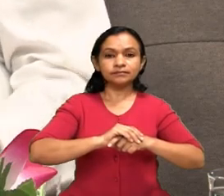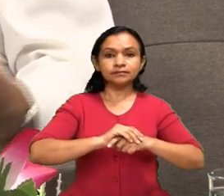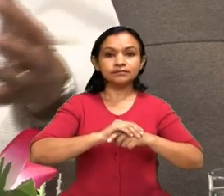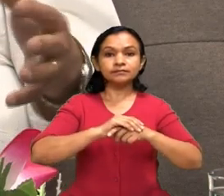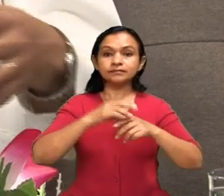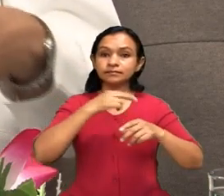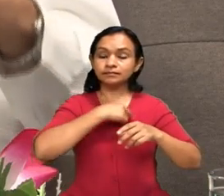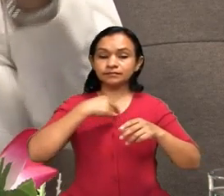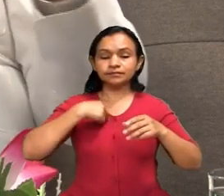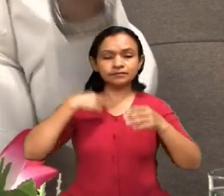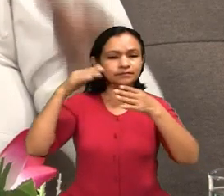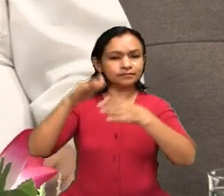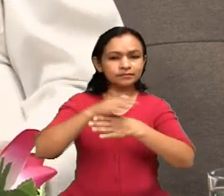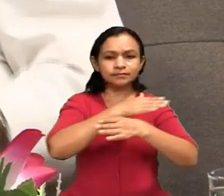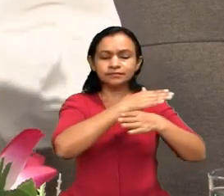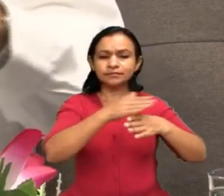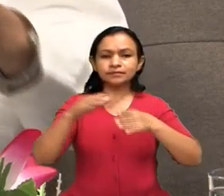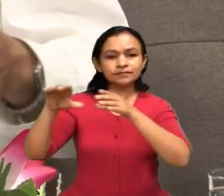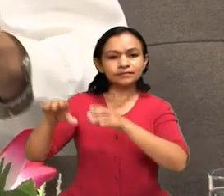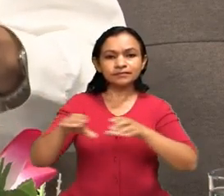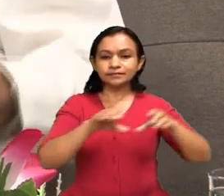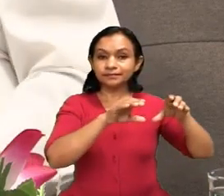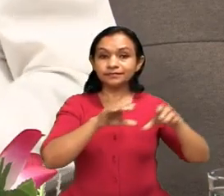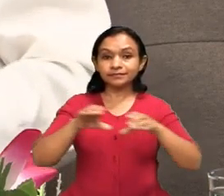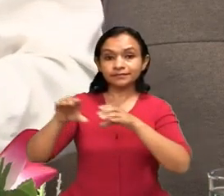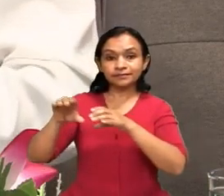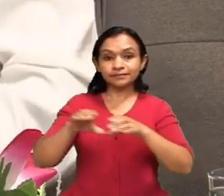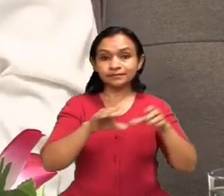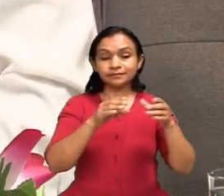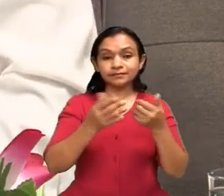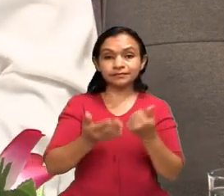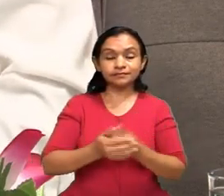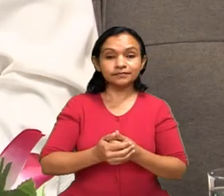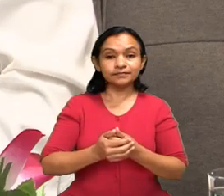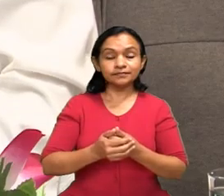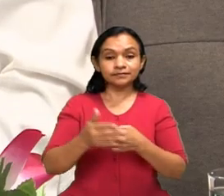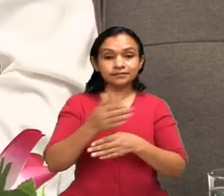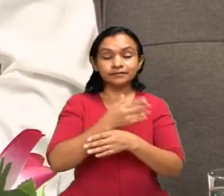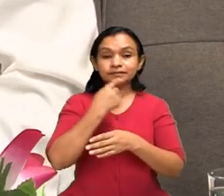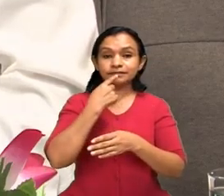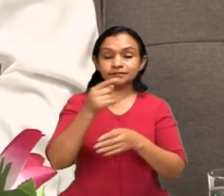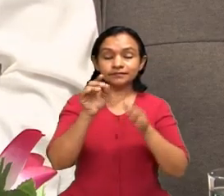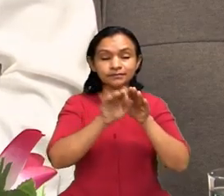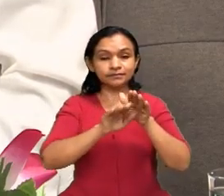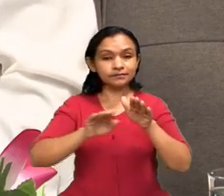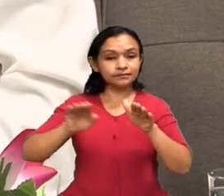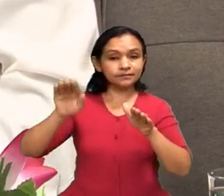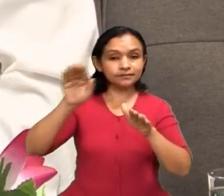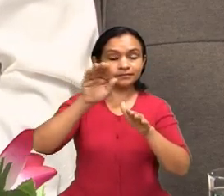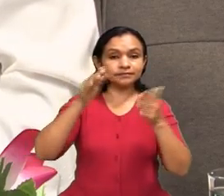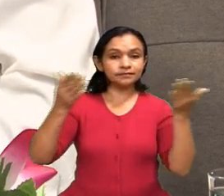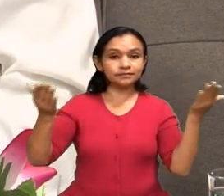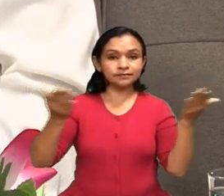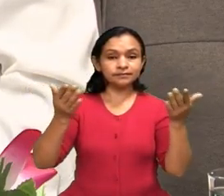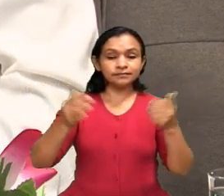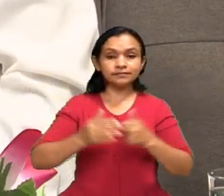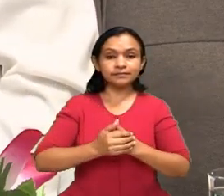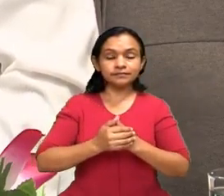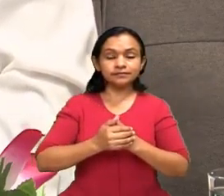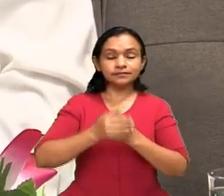Habrán diferentes actividades en conmemoración a Sandino, pero sobre todo